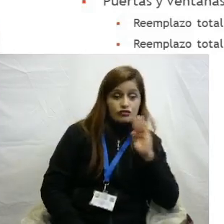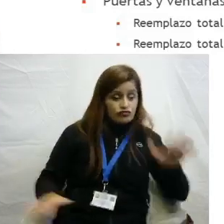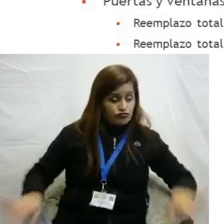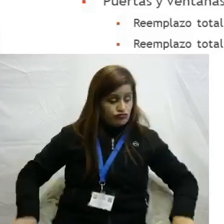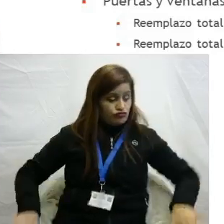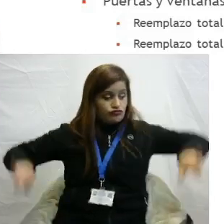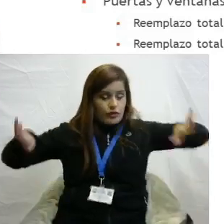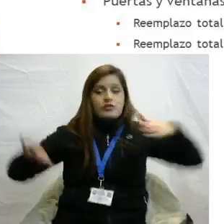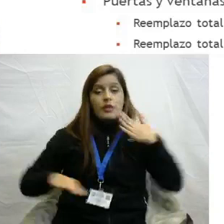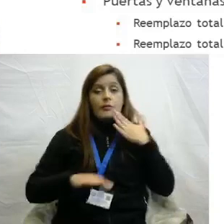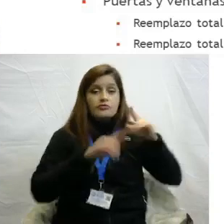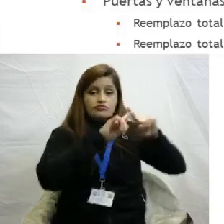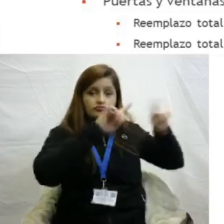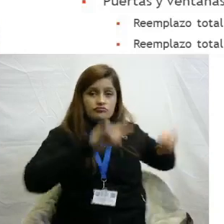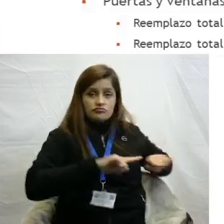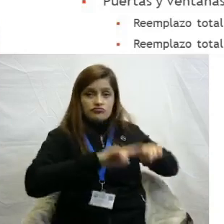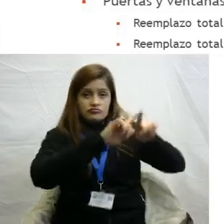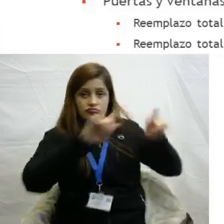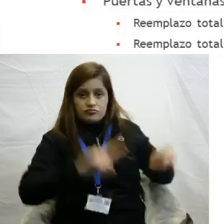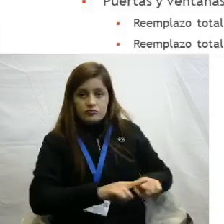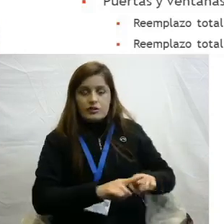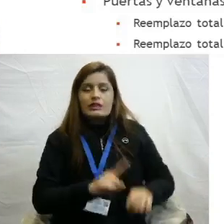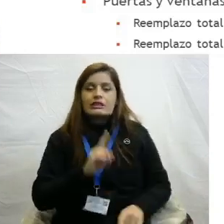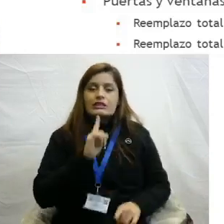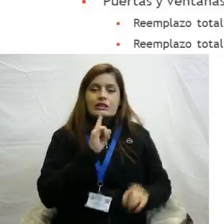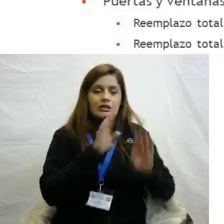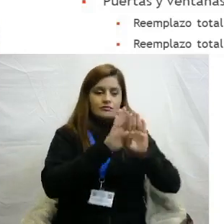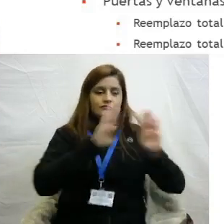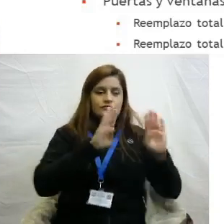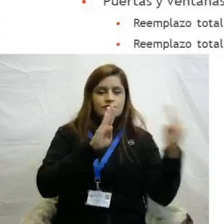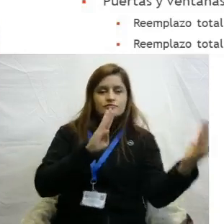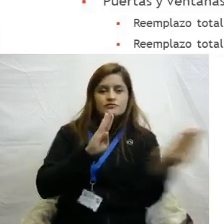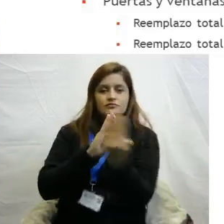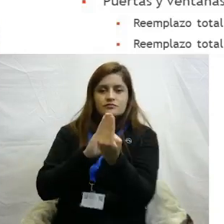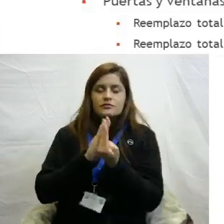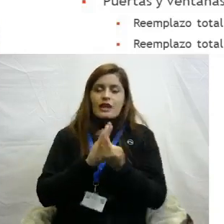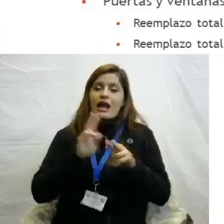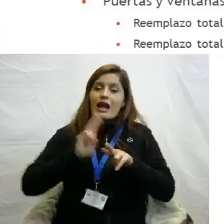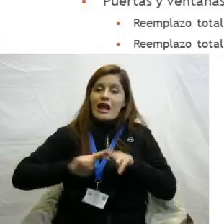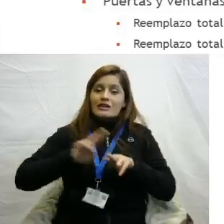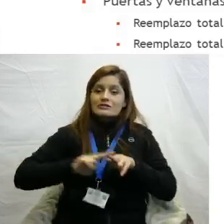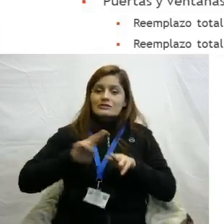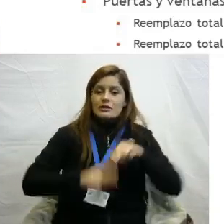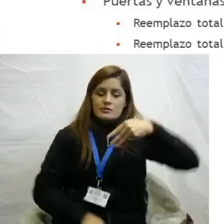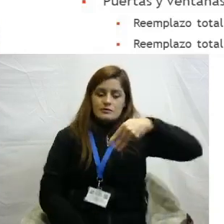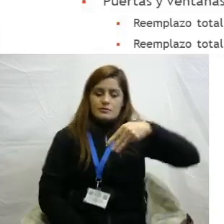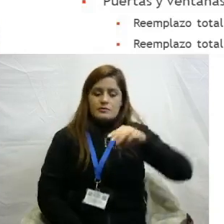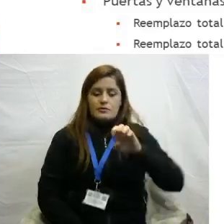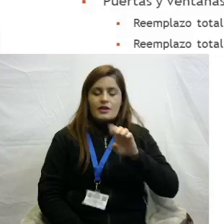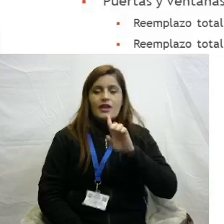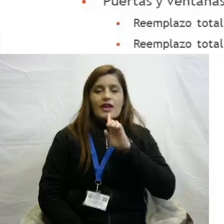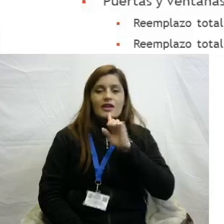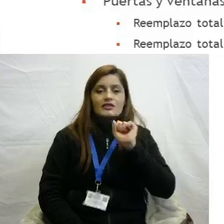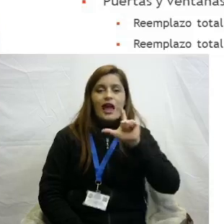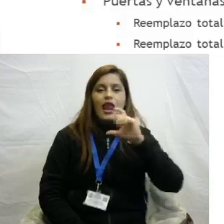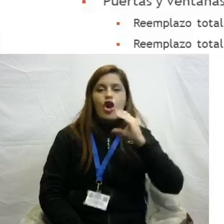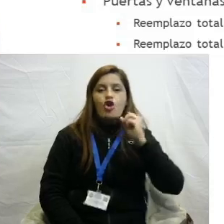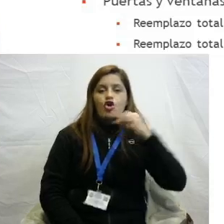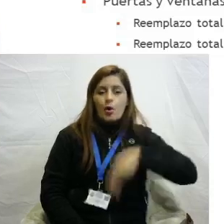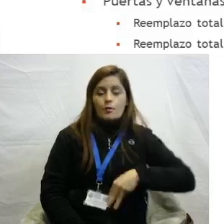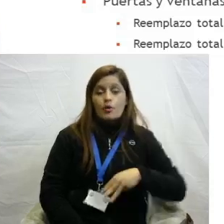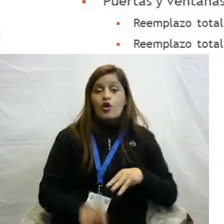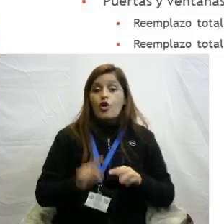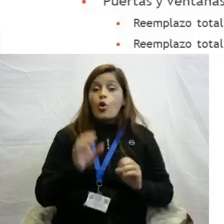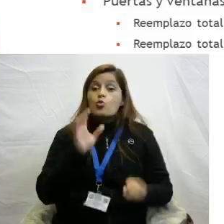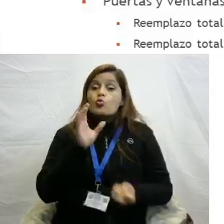muros. También la tabiquería, ejecución de tabique existente, y ahí proponemos en Metalcom. En los cielos, la ejecución de un